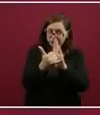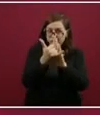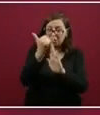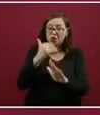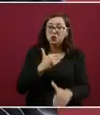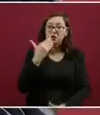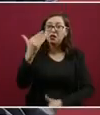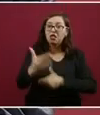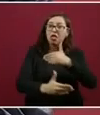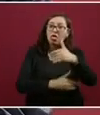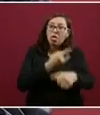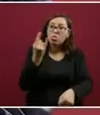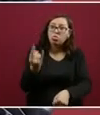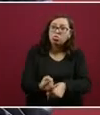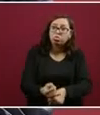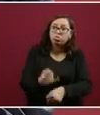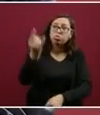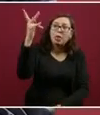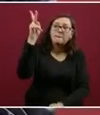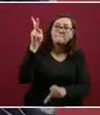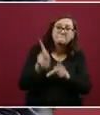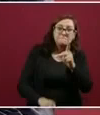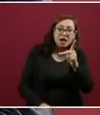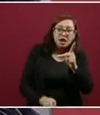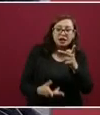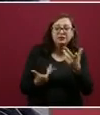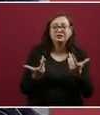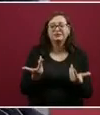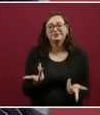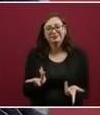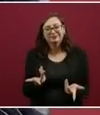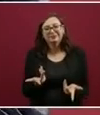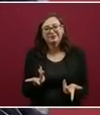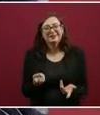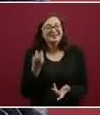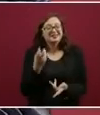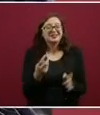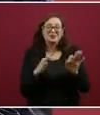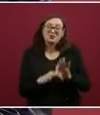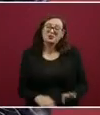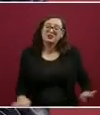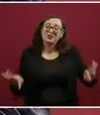Como todo esto es muy importante y hacer la vida pública cada vez más